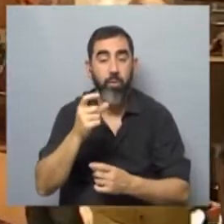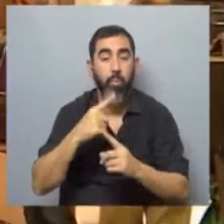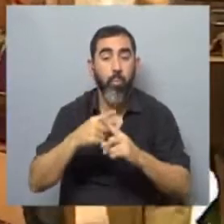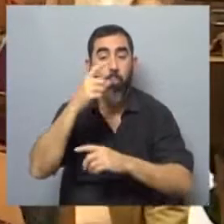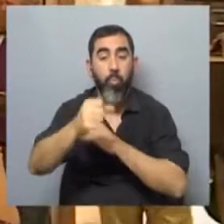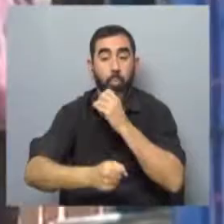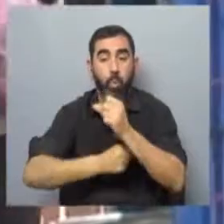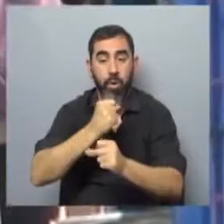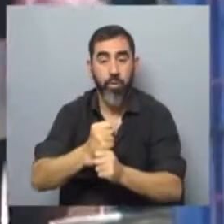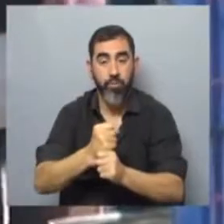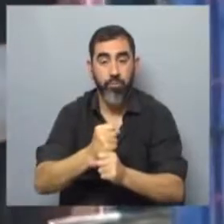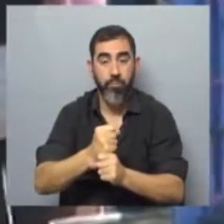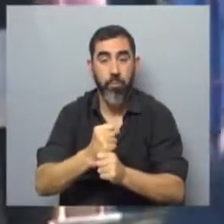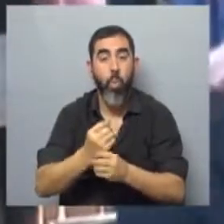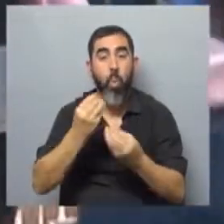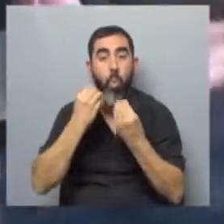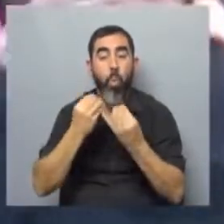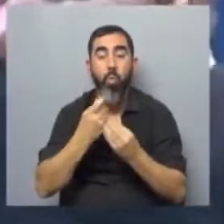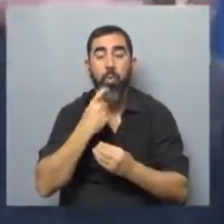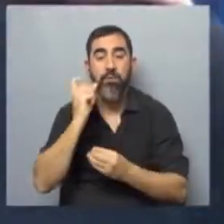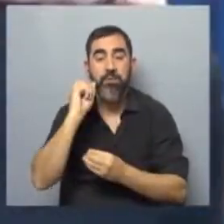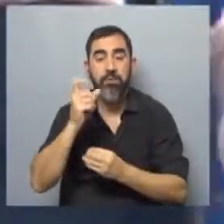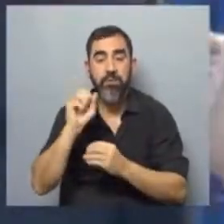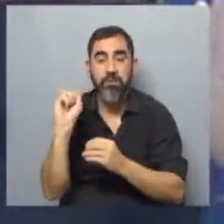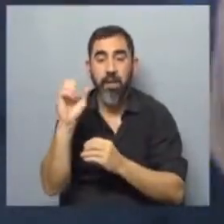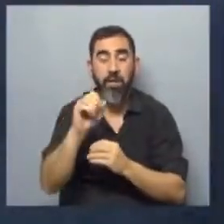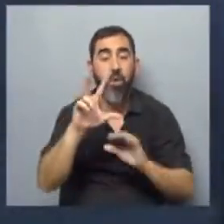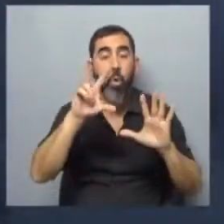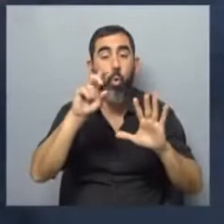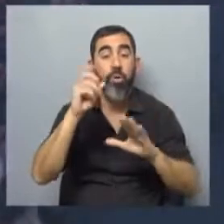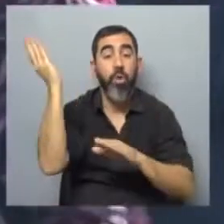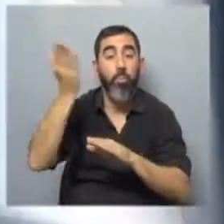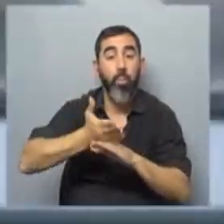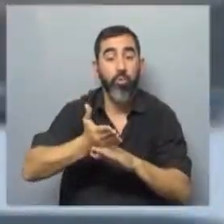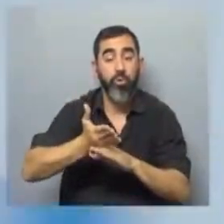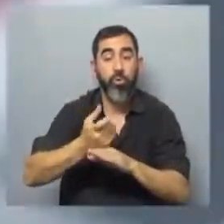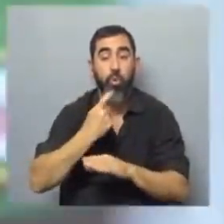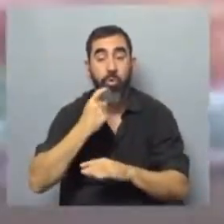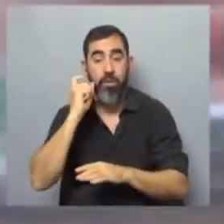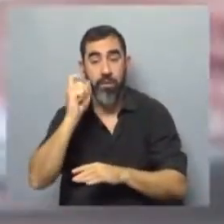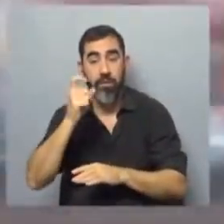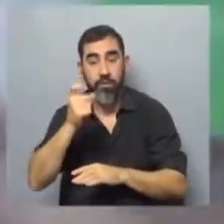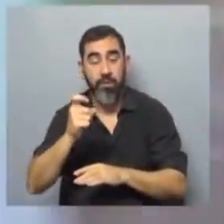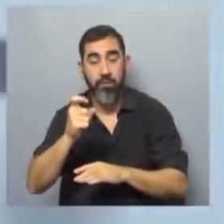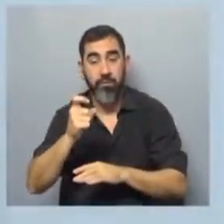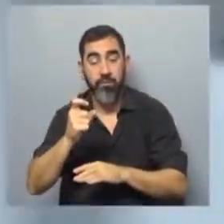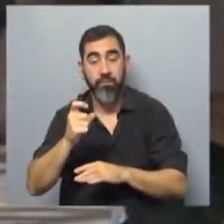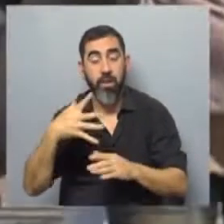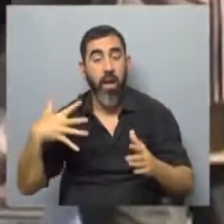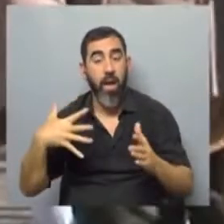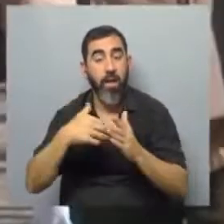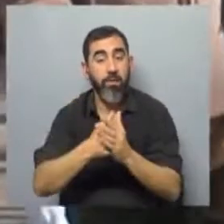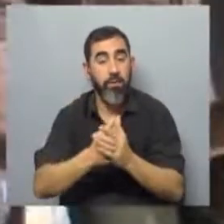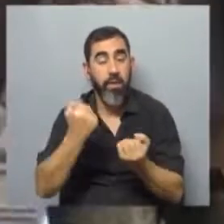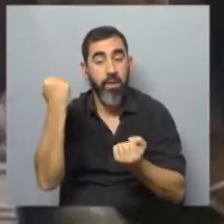años. ¿Cómo distribuimos esa sangre? Bueno, el 80% del consumo de sangre se da en accidentes